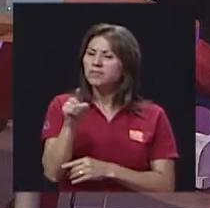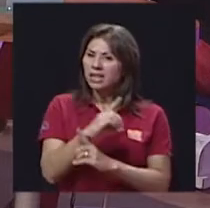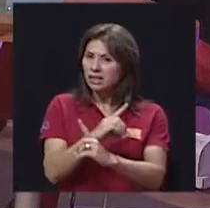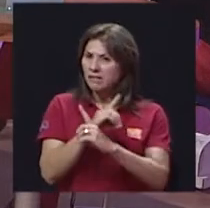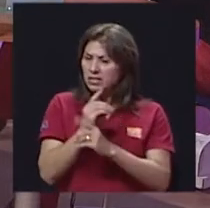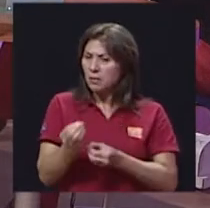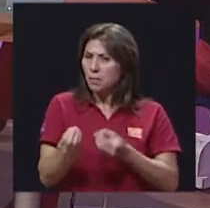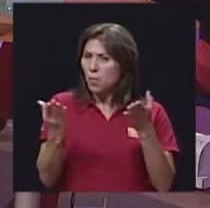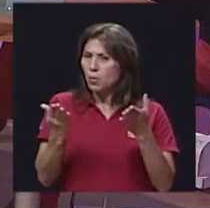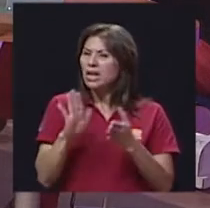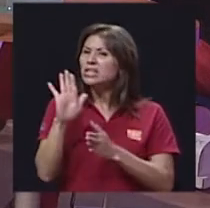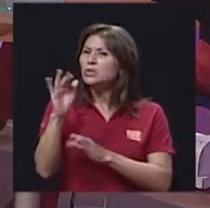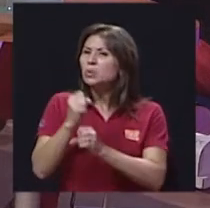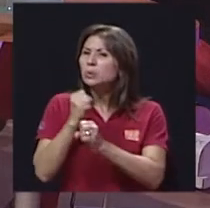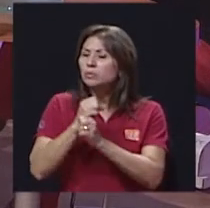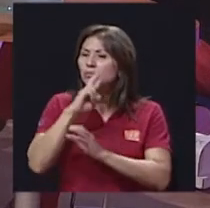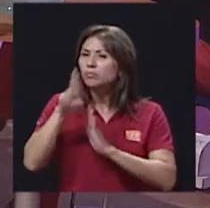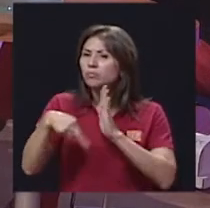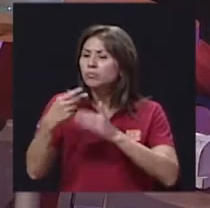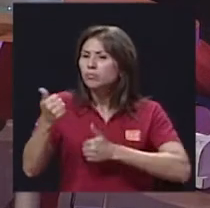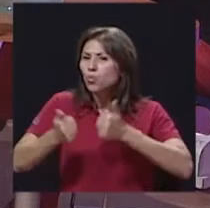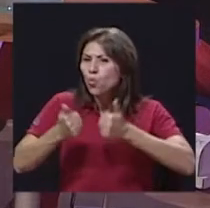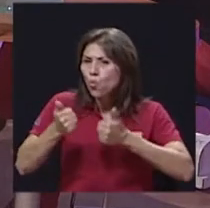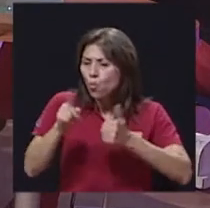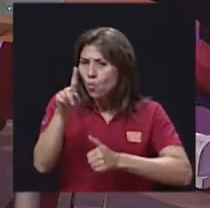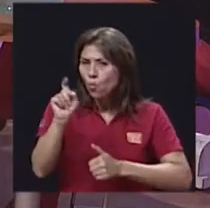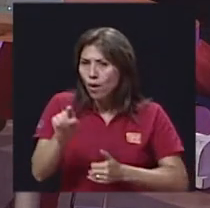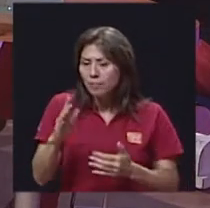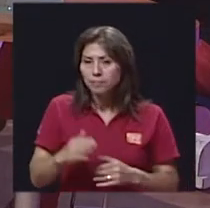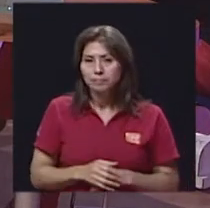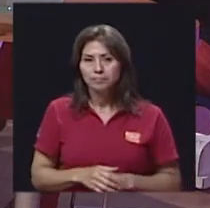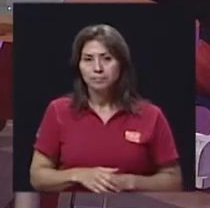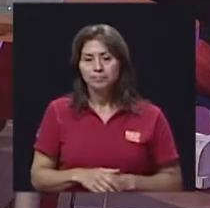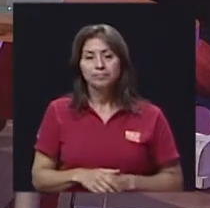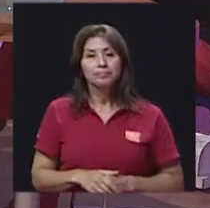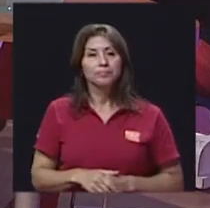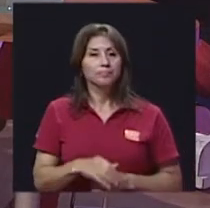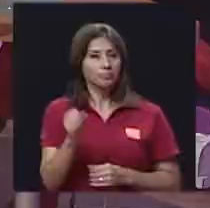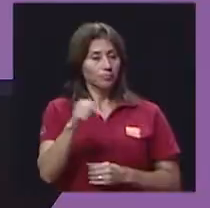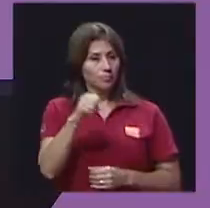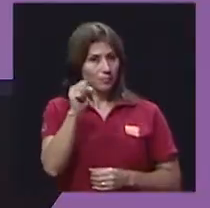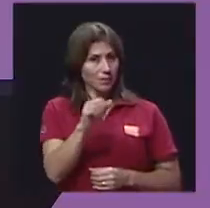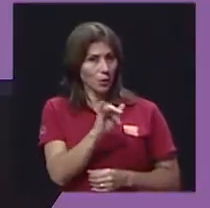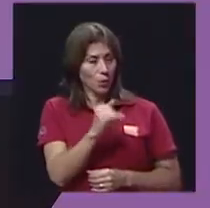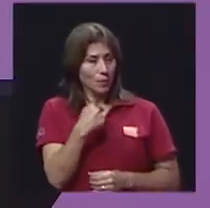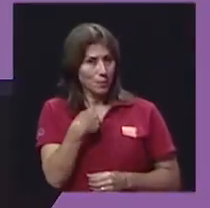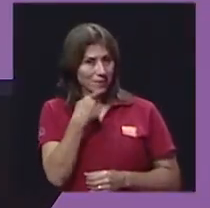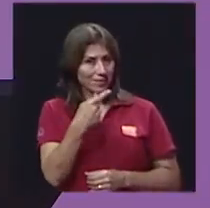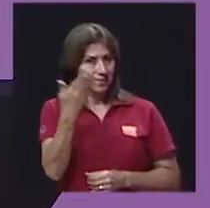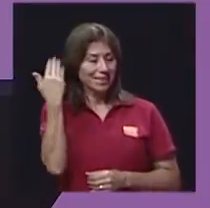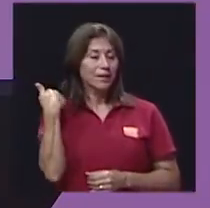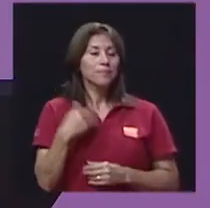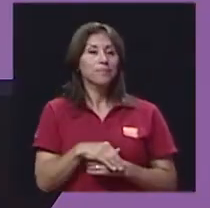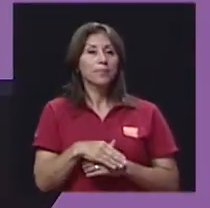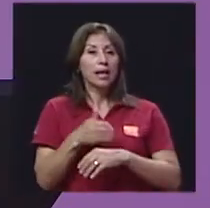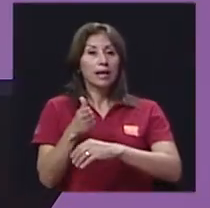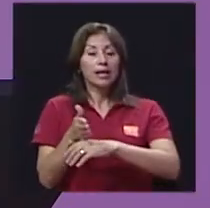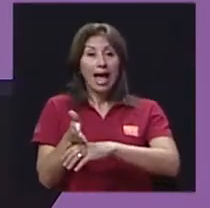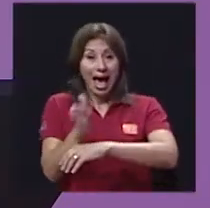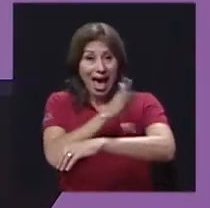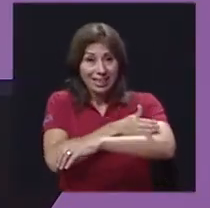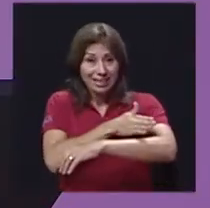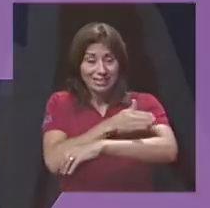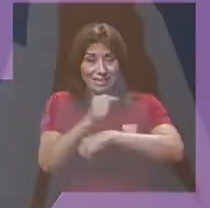estas situaciones que mencionó ahora doña Elizabeth? Sí, como le manifesté, bueno, antes del año 2001